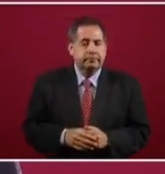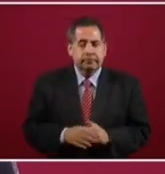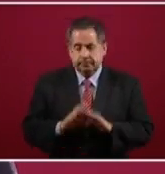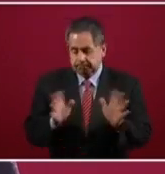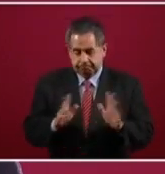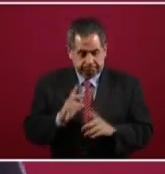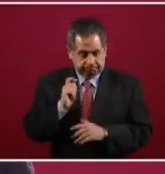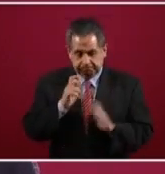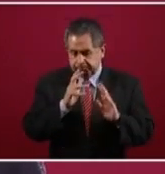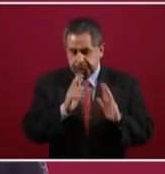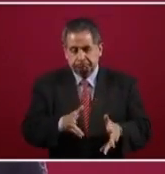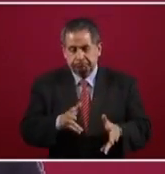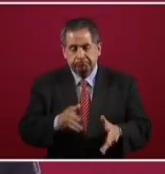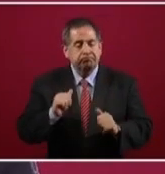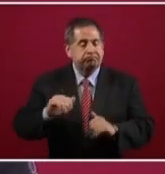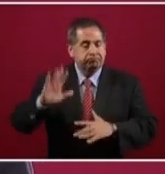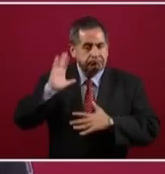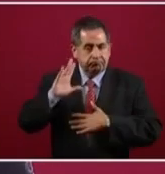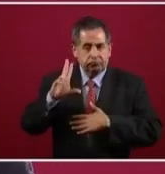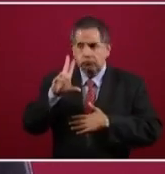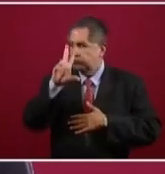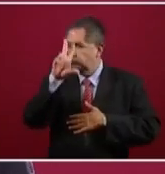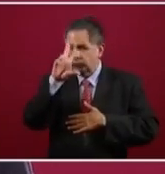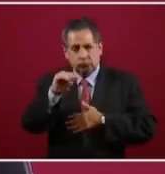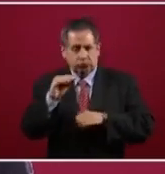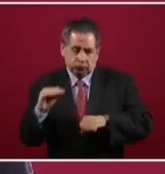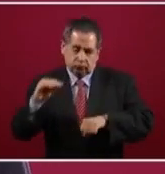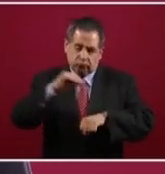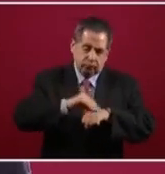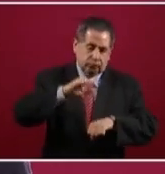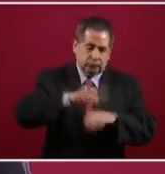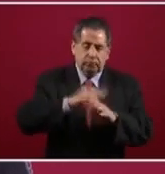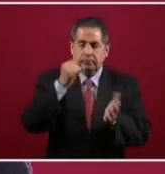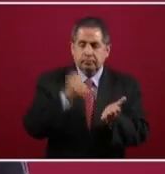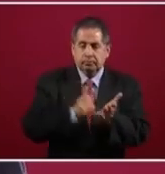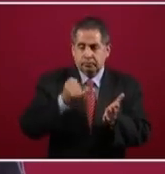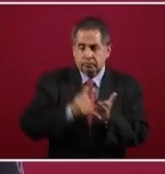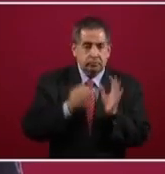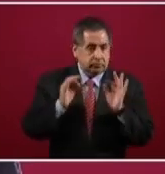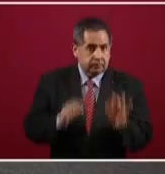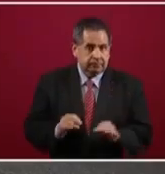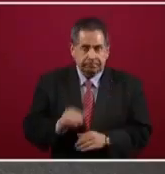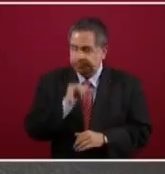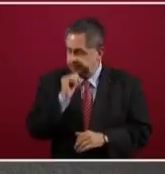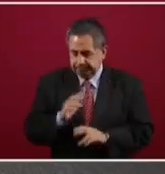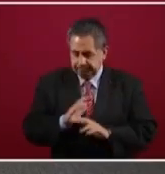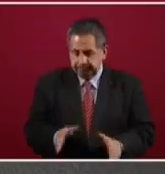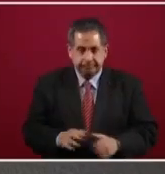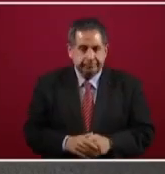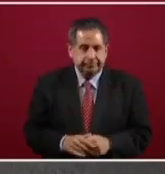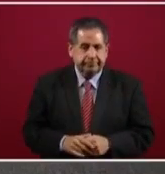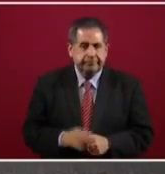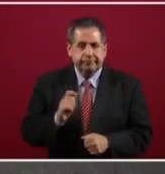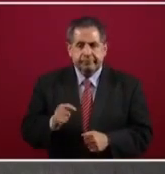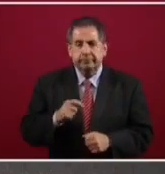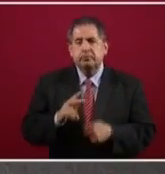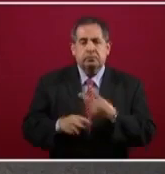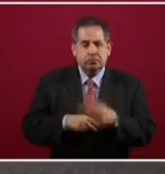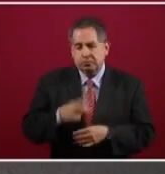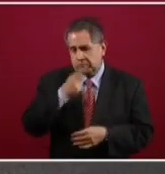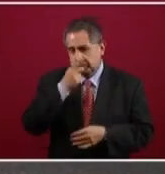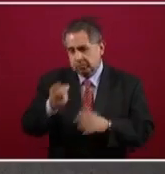se mantiene el compromiso de no aumentar impuestos en términos reales. Ya les puedo